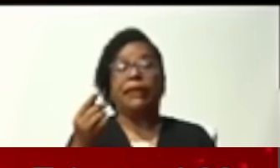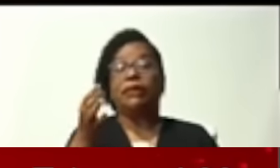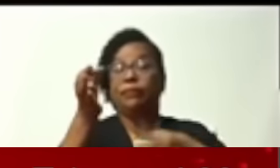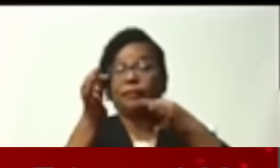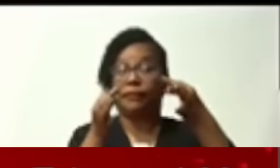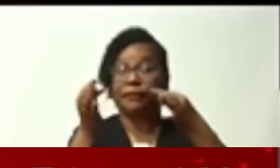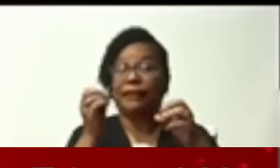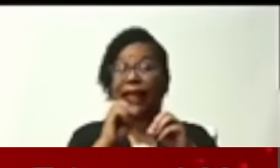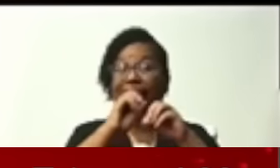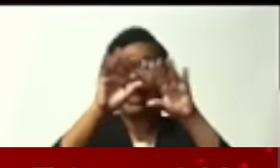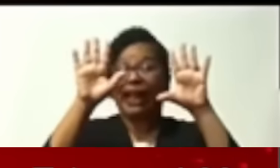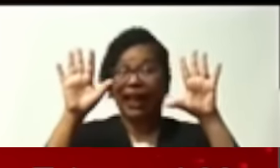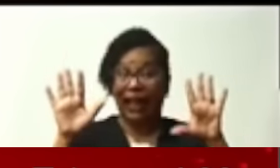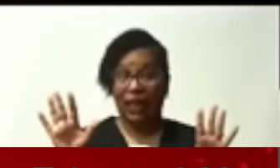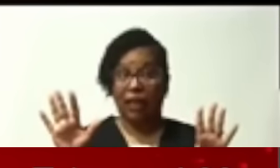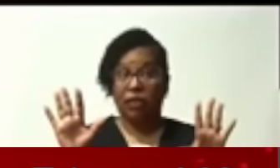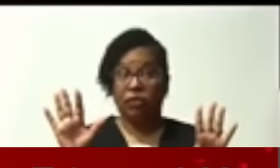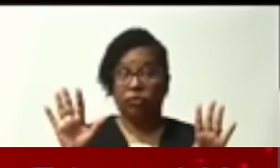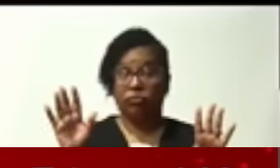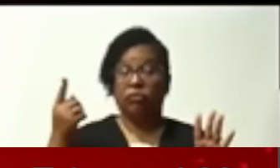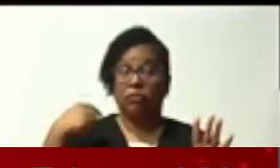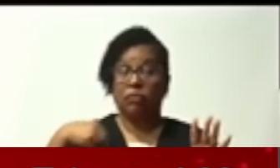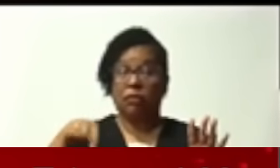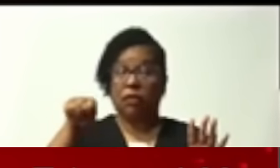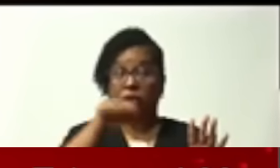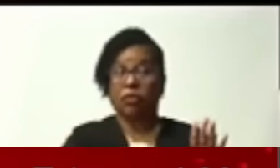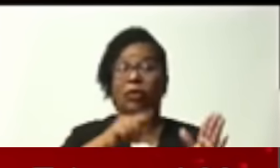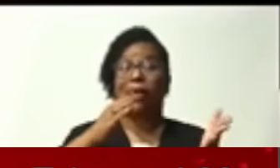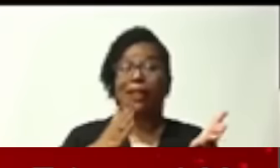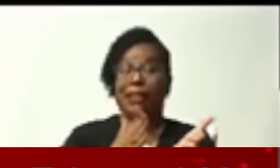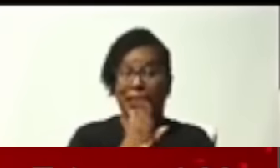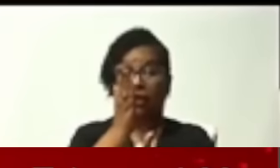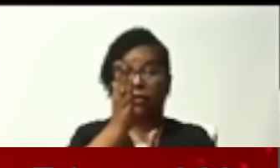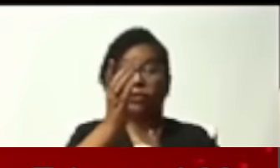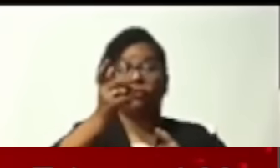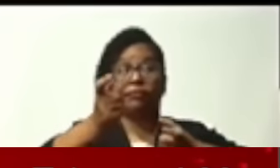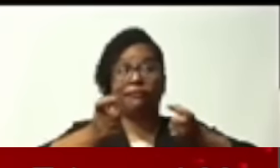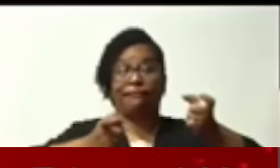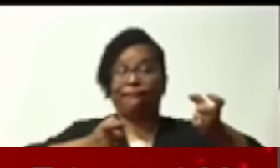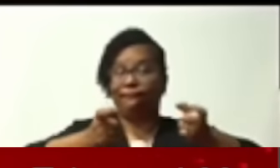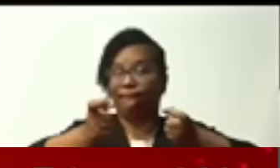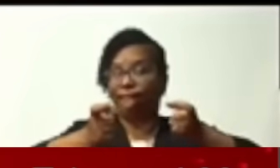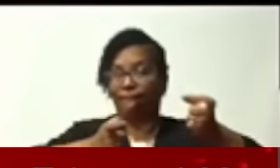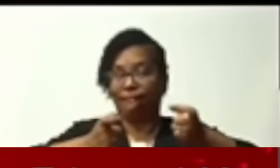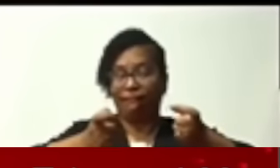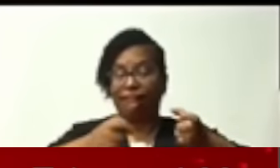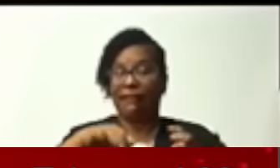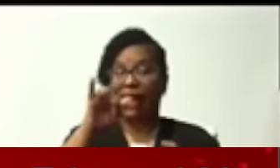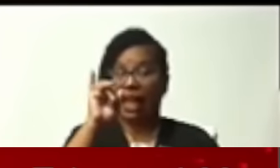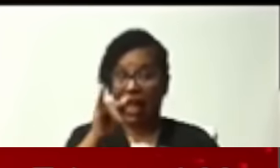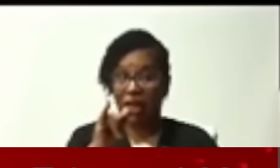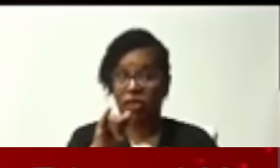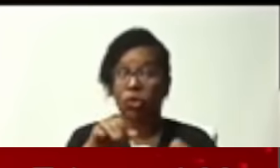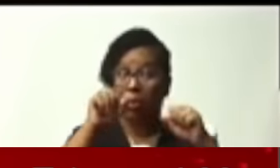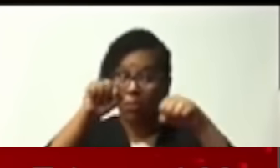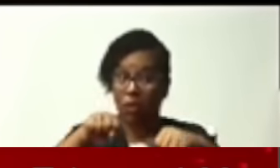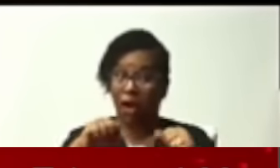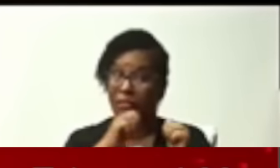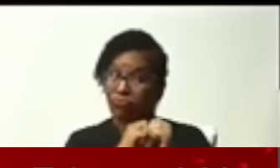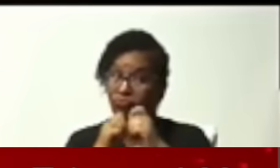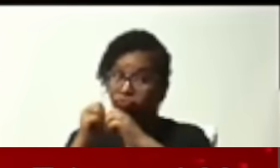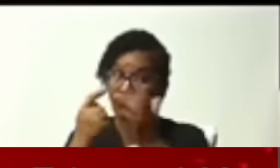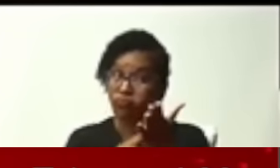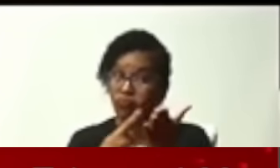país y la capacidad de autodeterminación que tenemos los dominicanos será siempre innegociable. Y luego de que entendamos